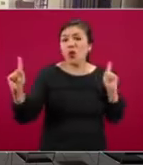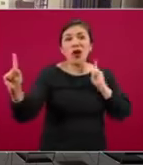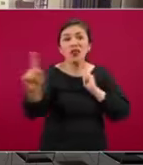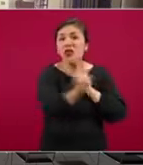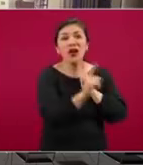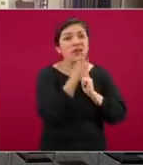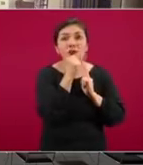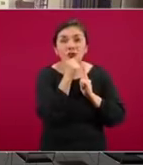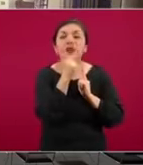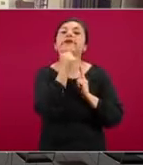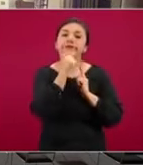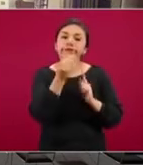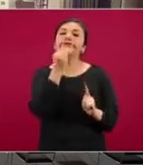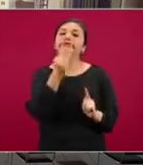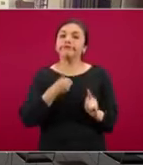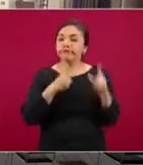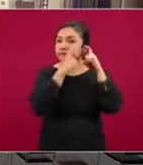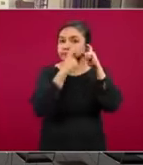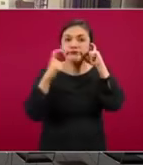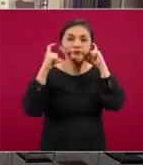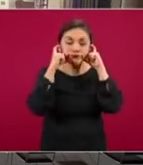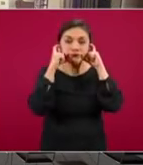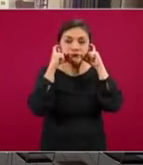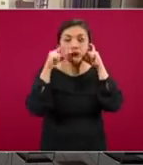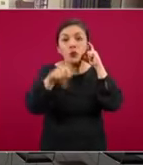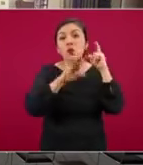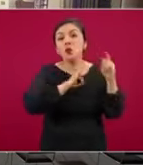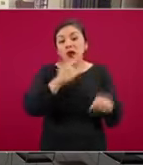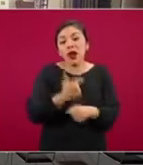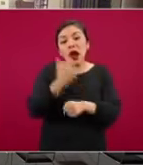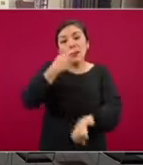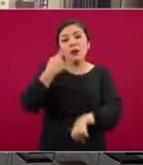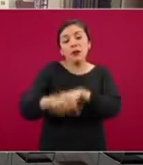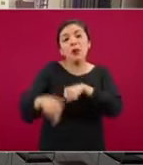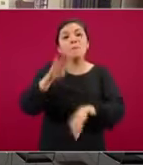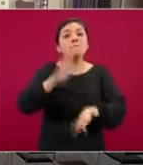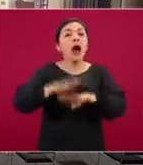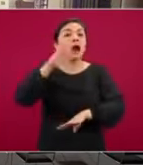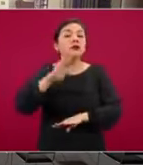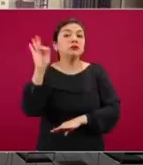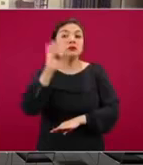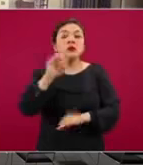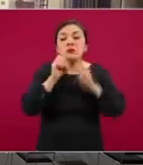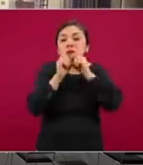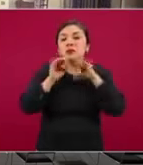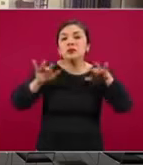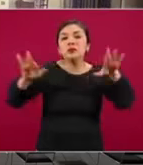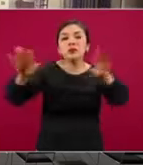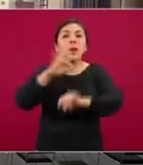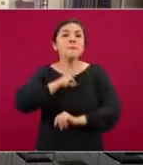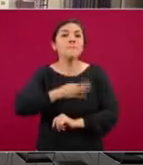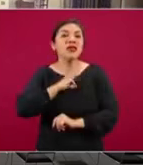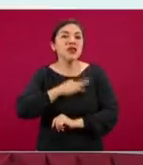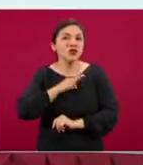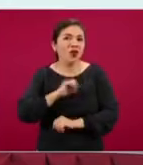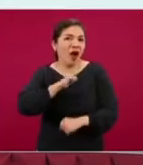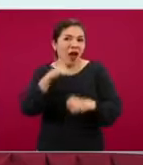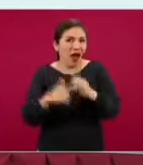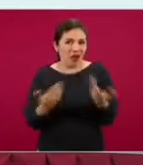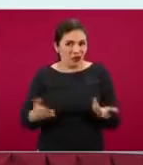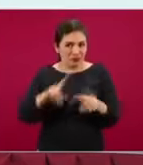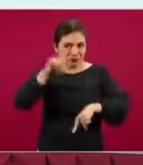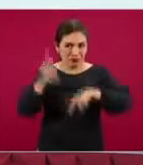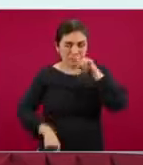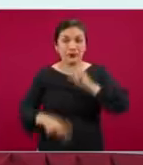sana distancia y entonces por lo tanto hay un riesgo mayor de dispersar en su momento los virus.